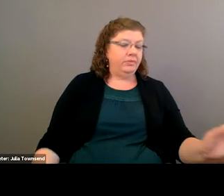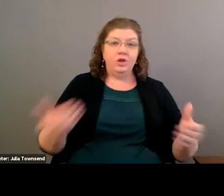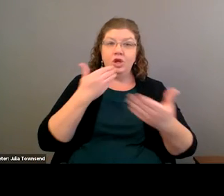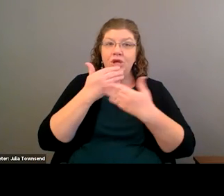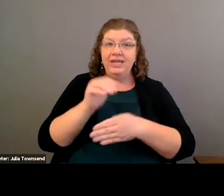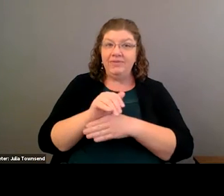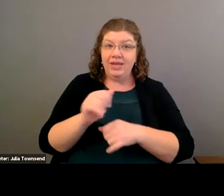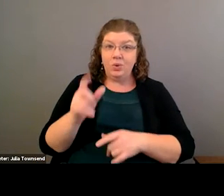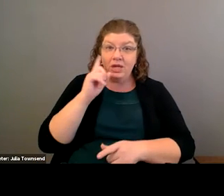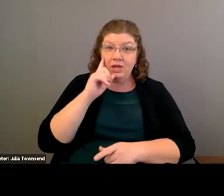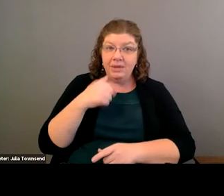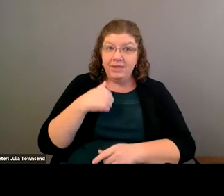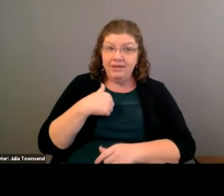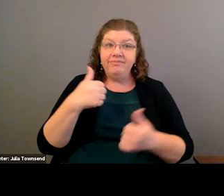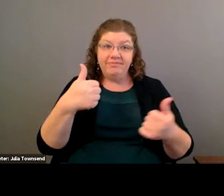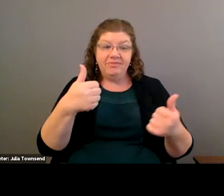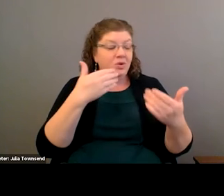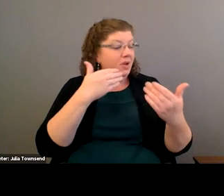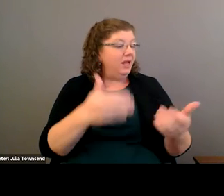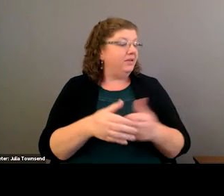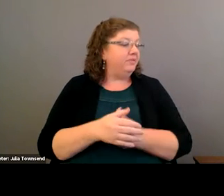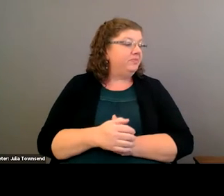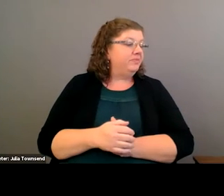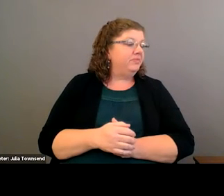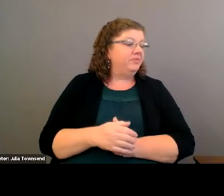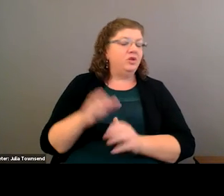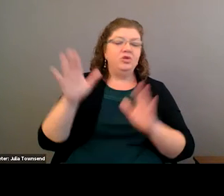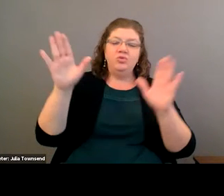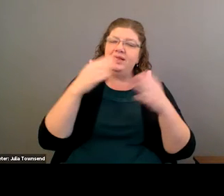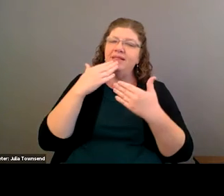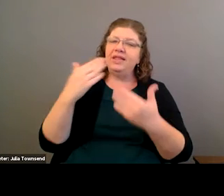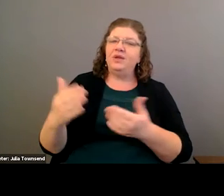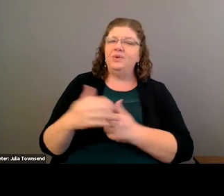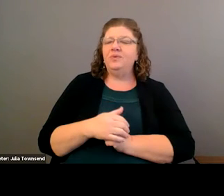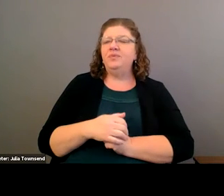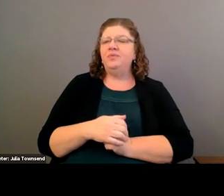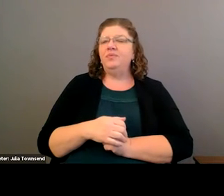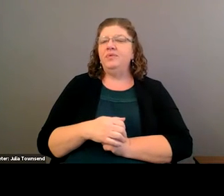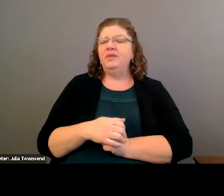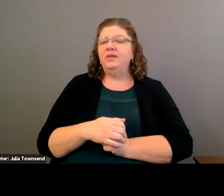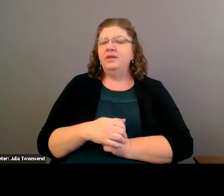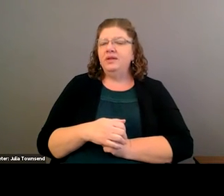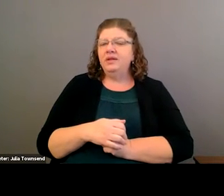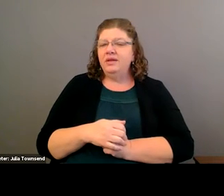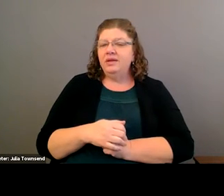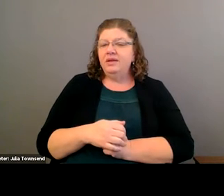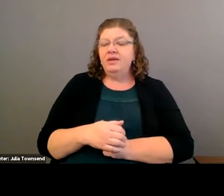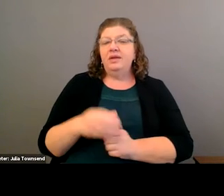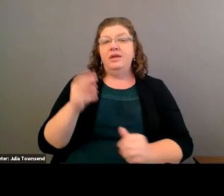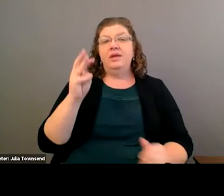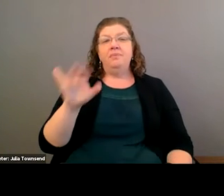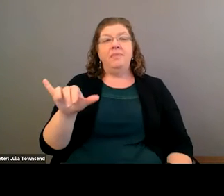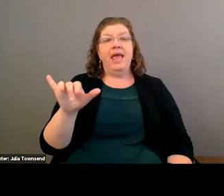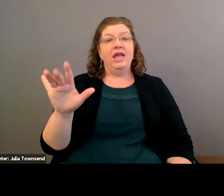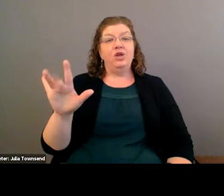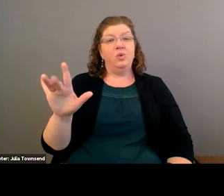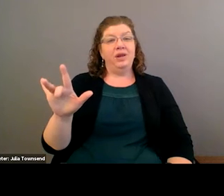Hola, buenas noches. ¿Me pueden escuchar? Sí, adelante. Ok, muchas gracias. El 25 de